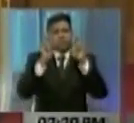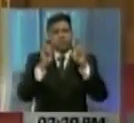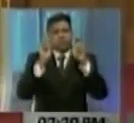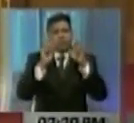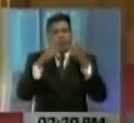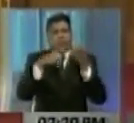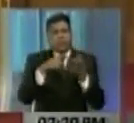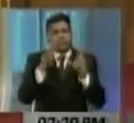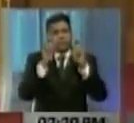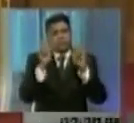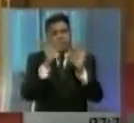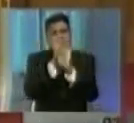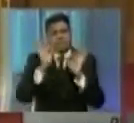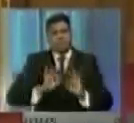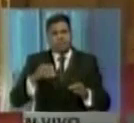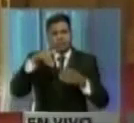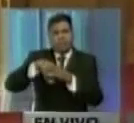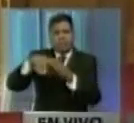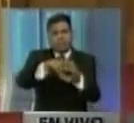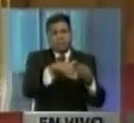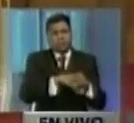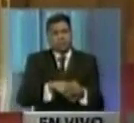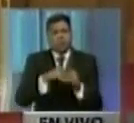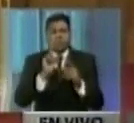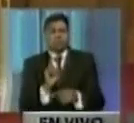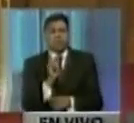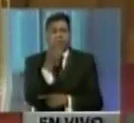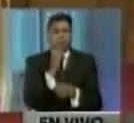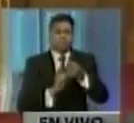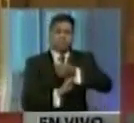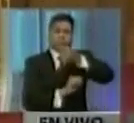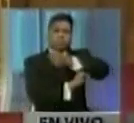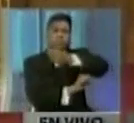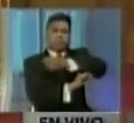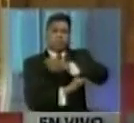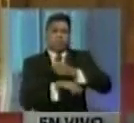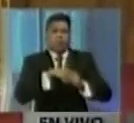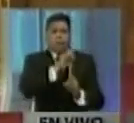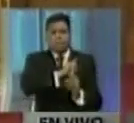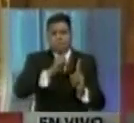revolución, una vez consolidada frente a estas amenazas, ¿eh? Ir a los referéndums municipales.